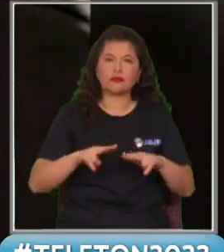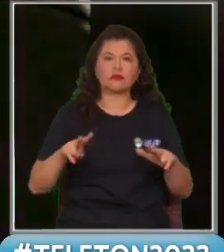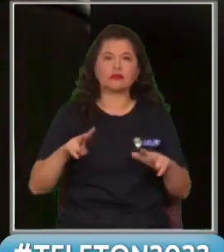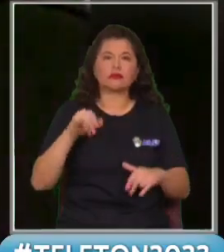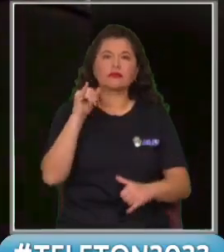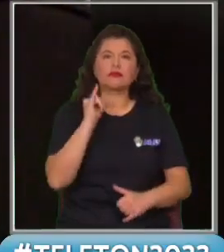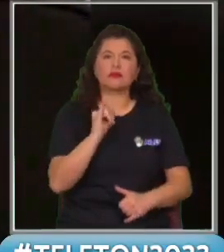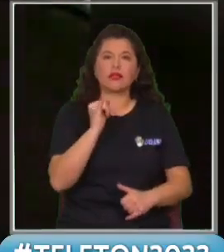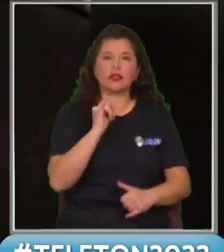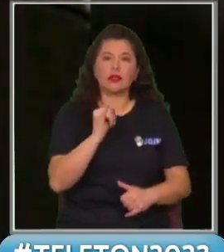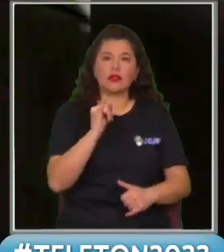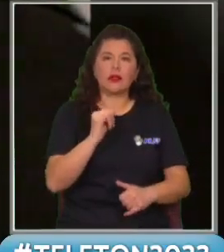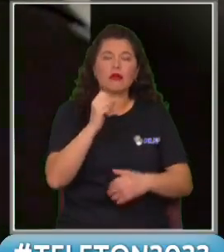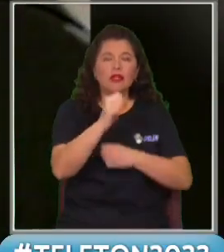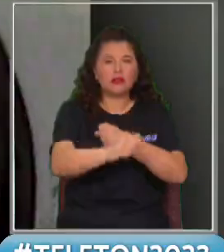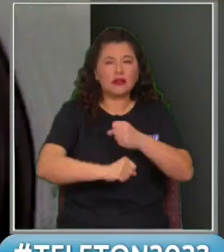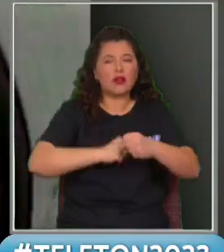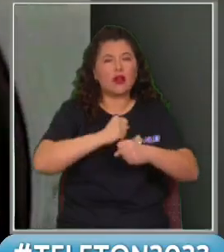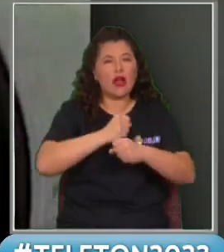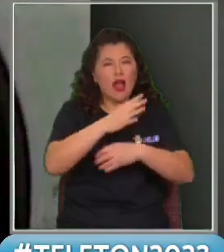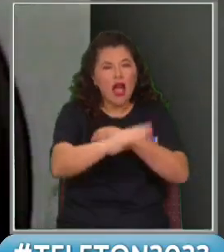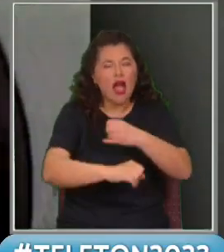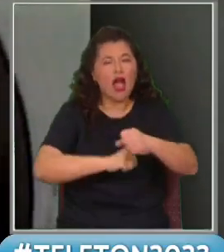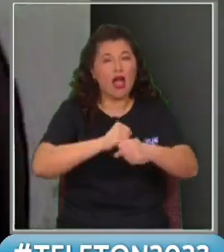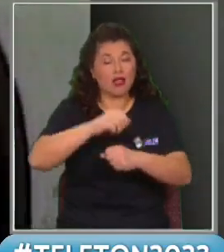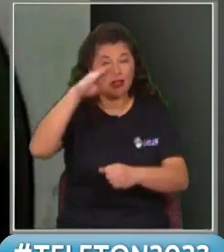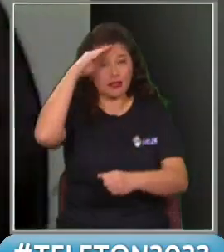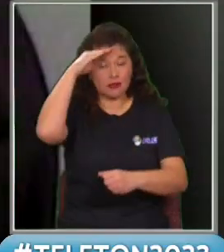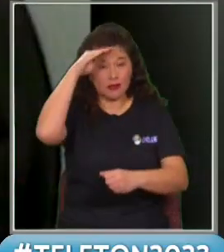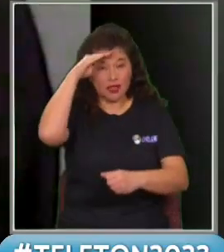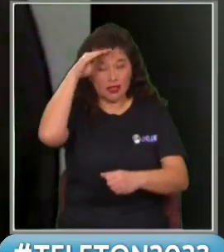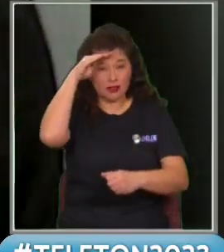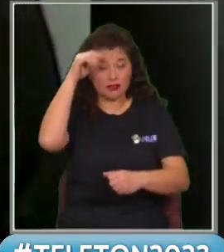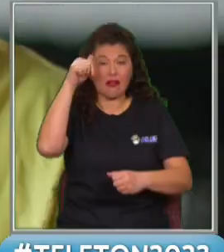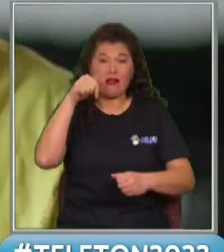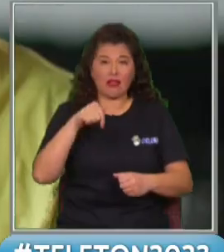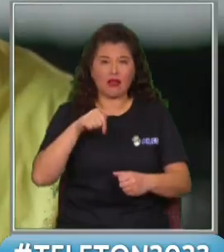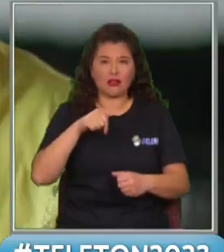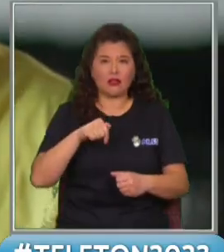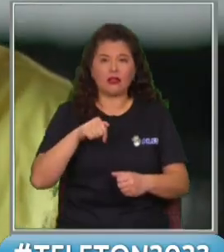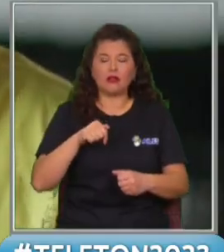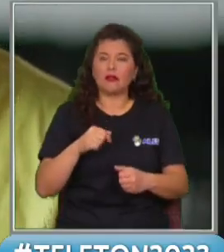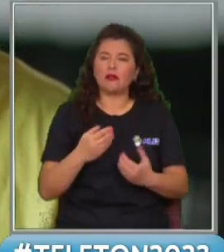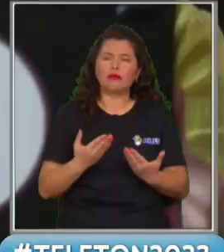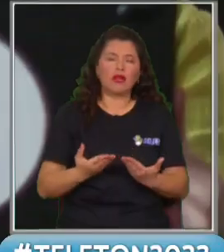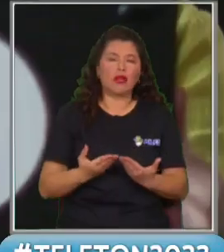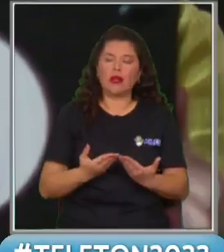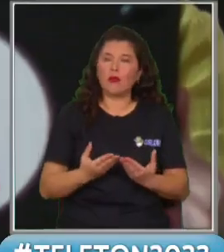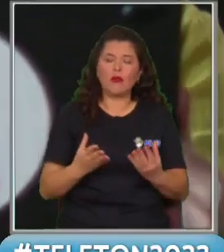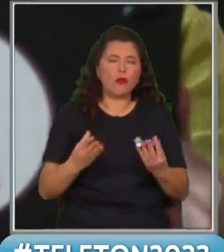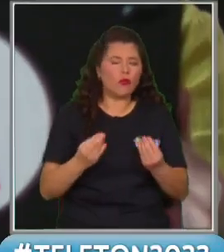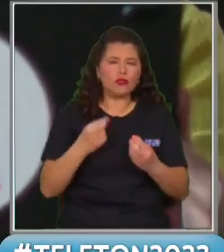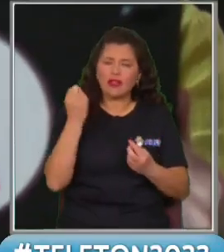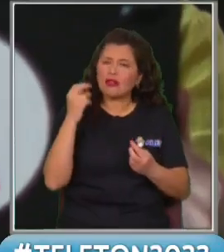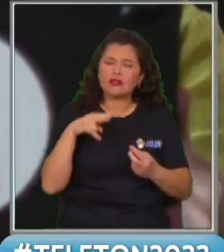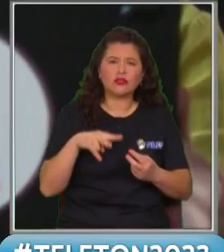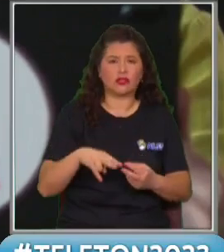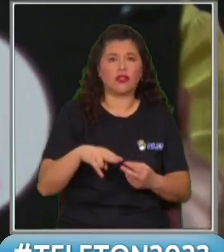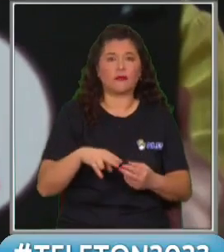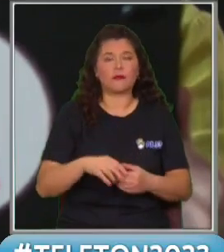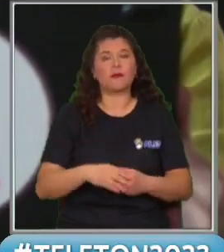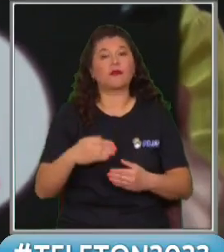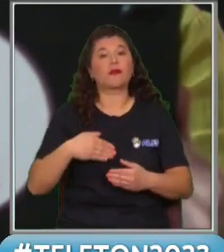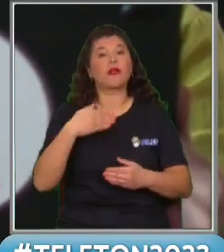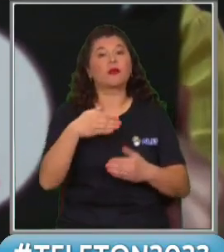Siempre. Al pasar los años y con todas las experiencias que me ha tocado vivir, siento que tiene tanta razón. El próximo invitado es